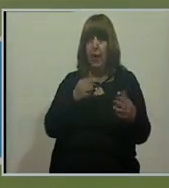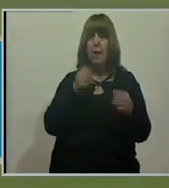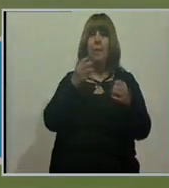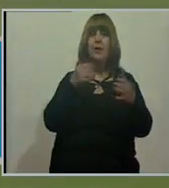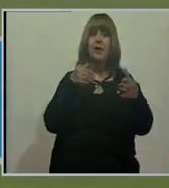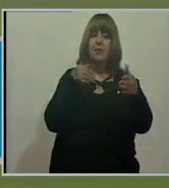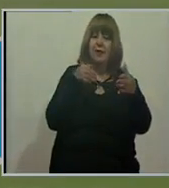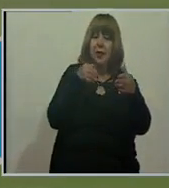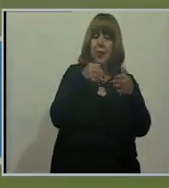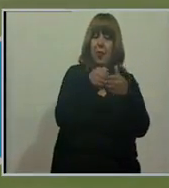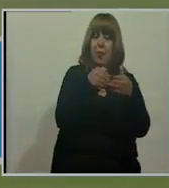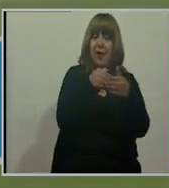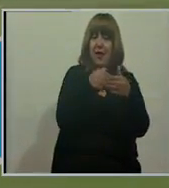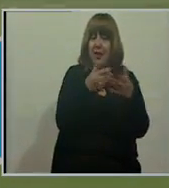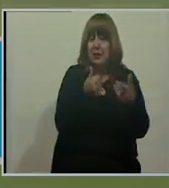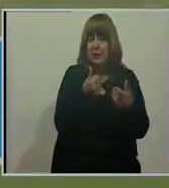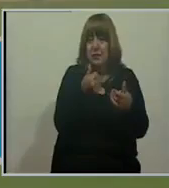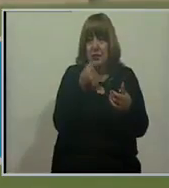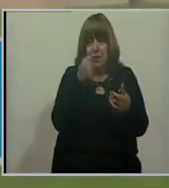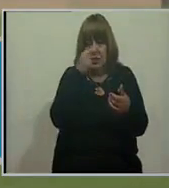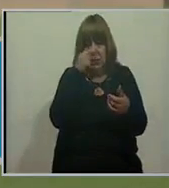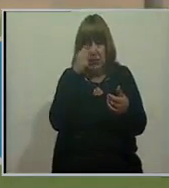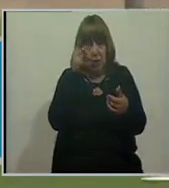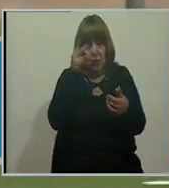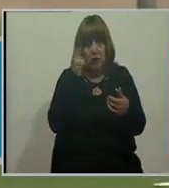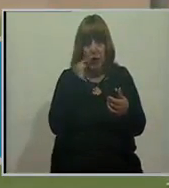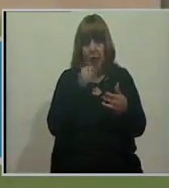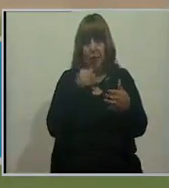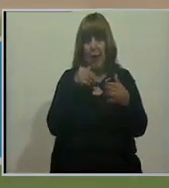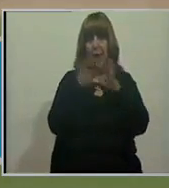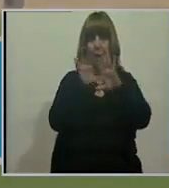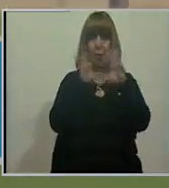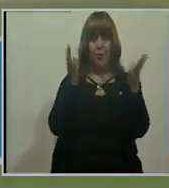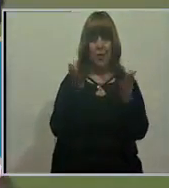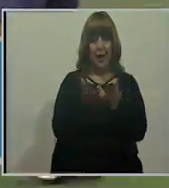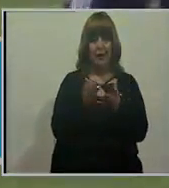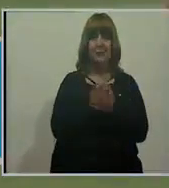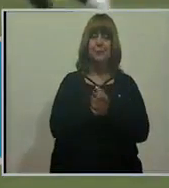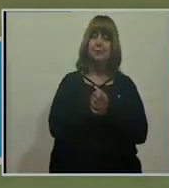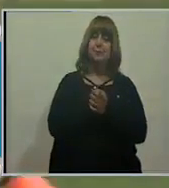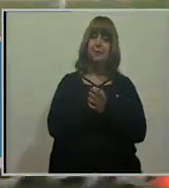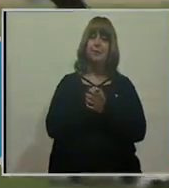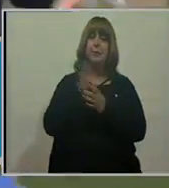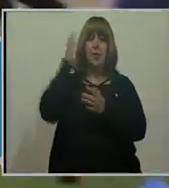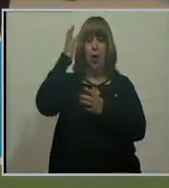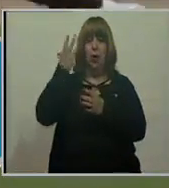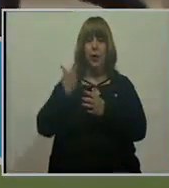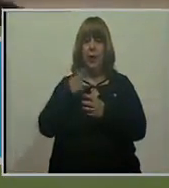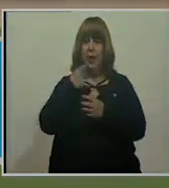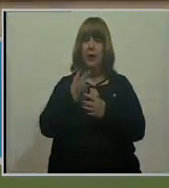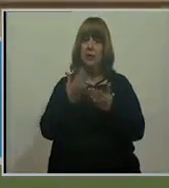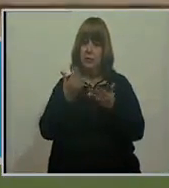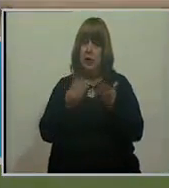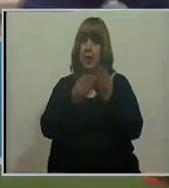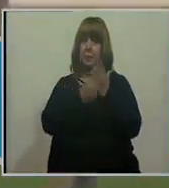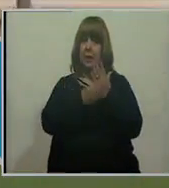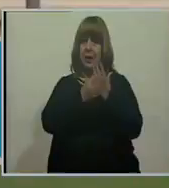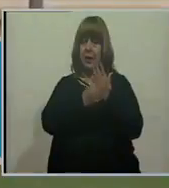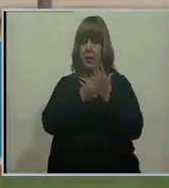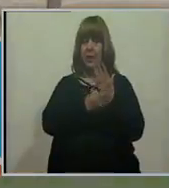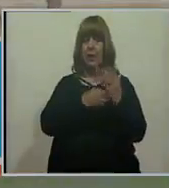todo. Pero bueno, el partido con Israel no se juega. Justamente hablando de Israel, en la red social de Twitter, el ministro israelí de Relaciones